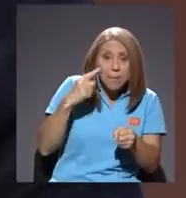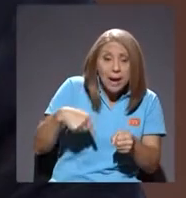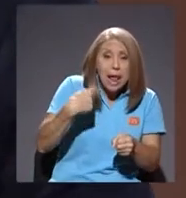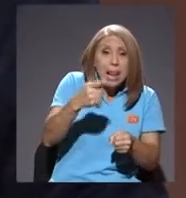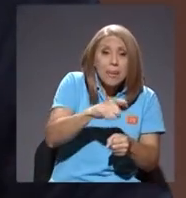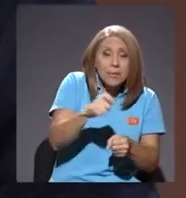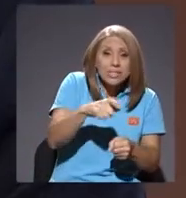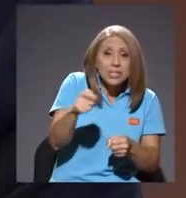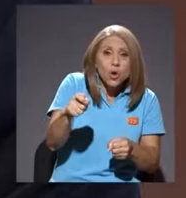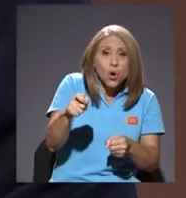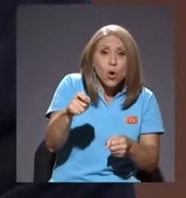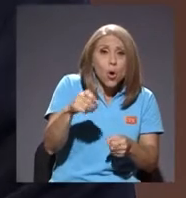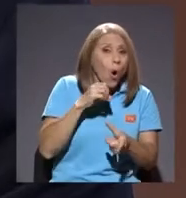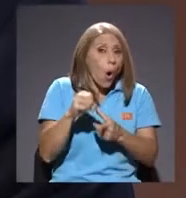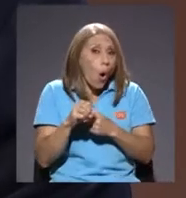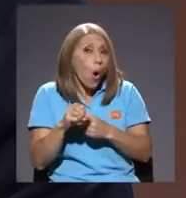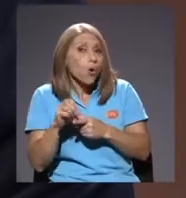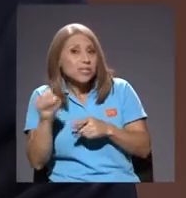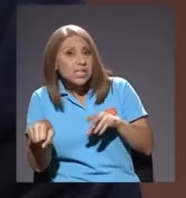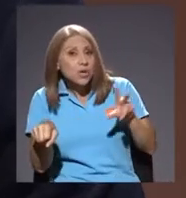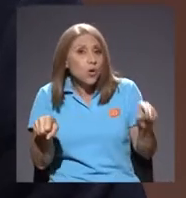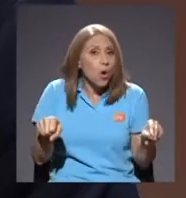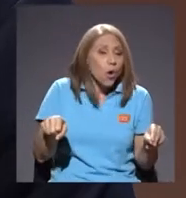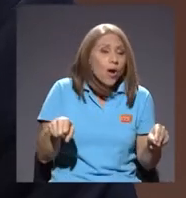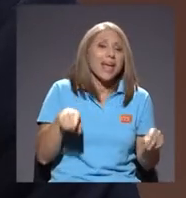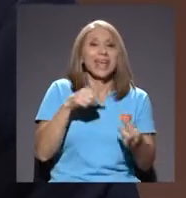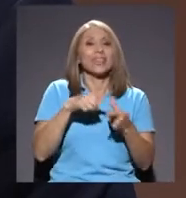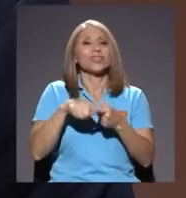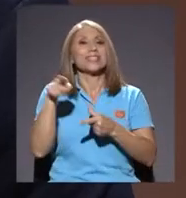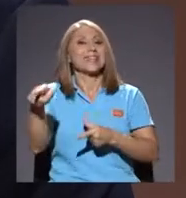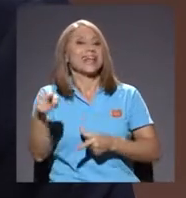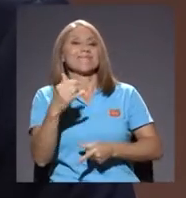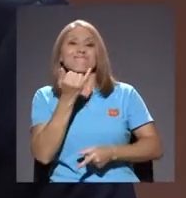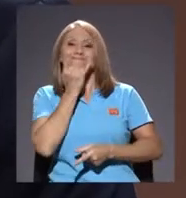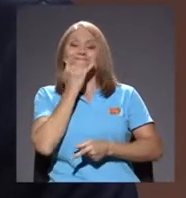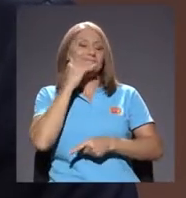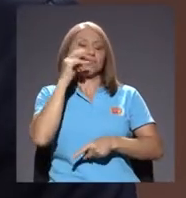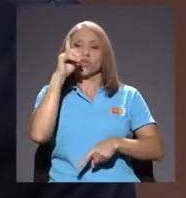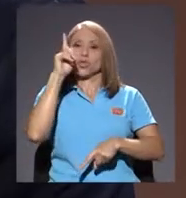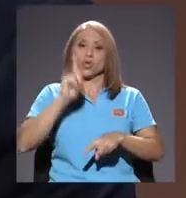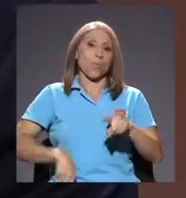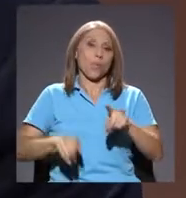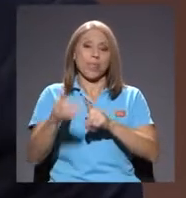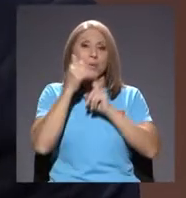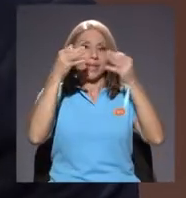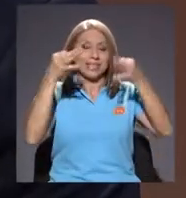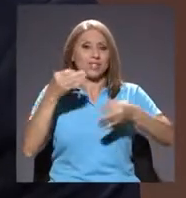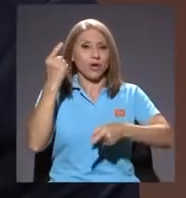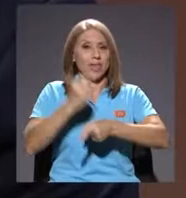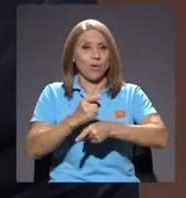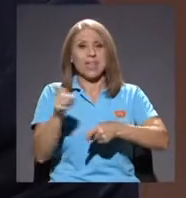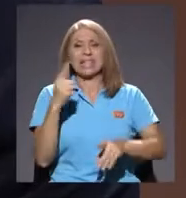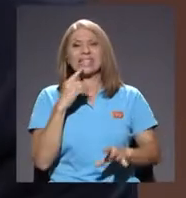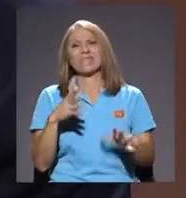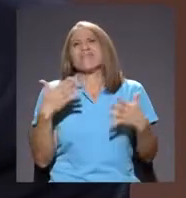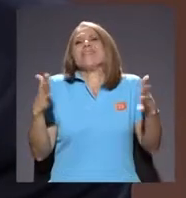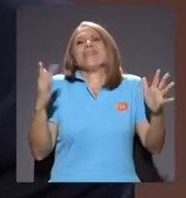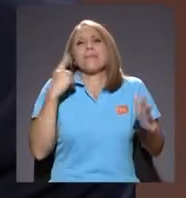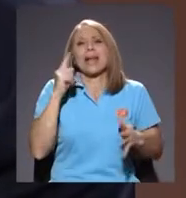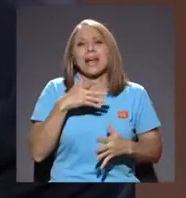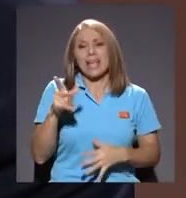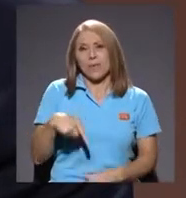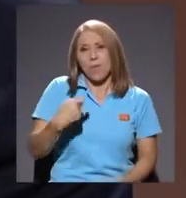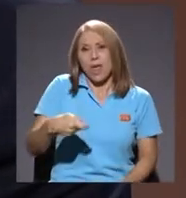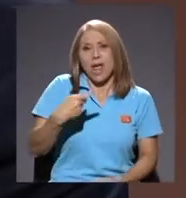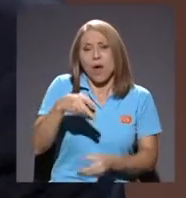complicado que no lo deja tomar la decisión adecuada entonces éste lo que hace es que utiliza ese mismo razonamiento para que la opción por defecto